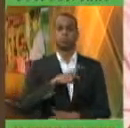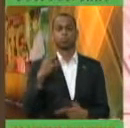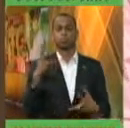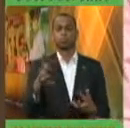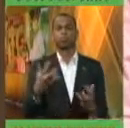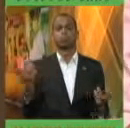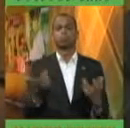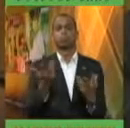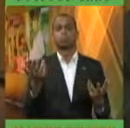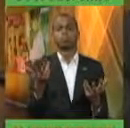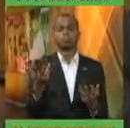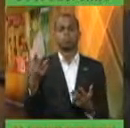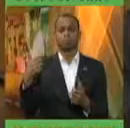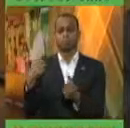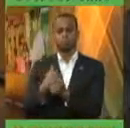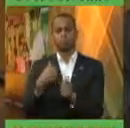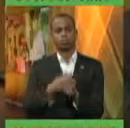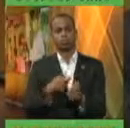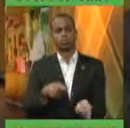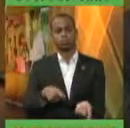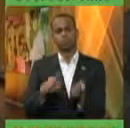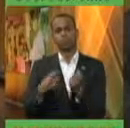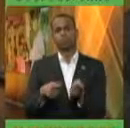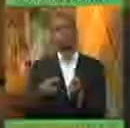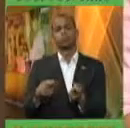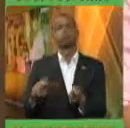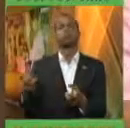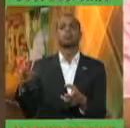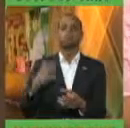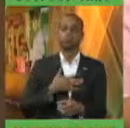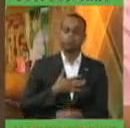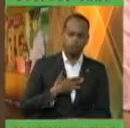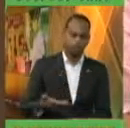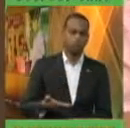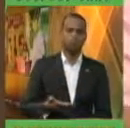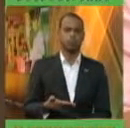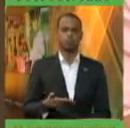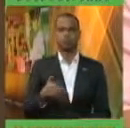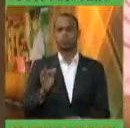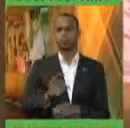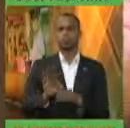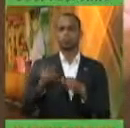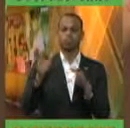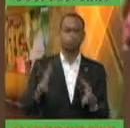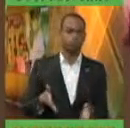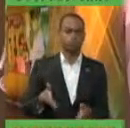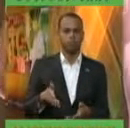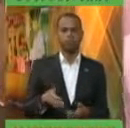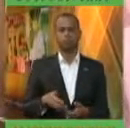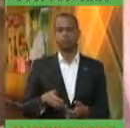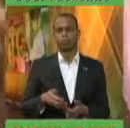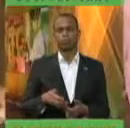de cada alcalde como como funcionario como